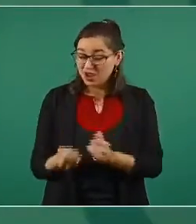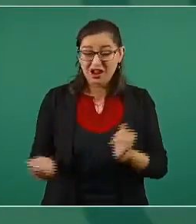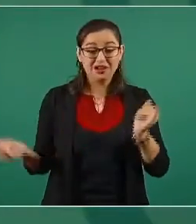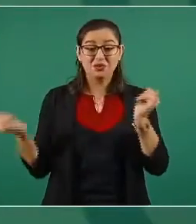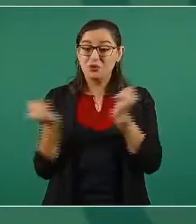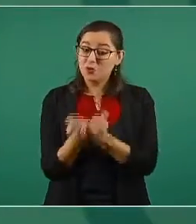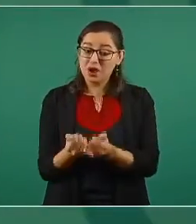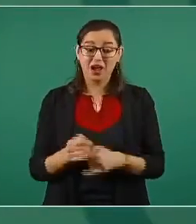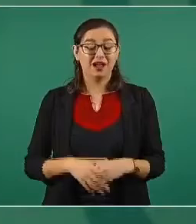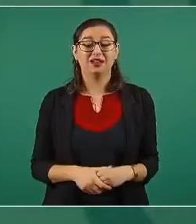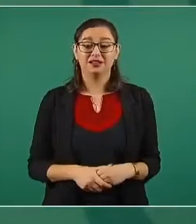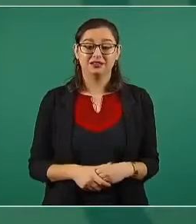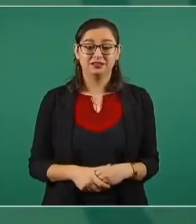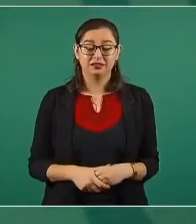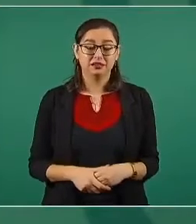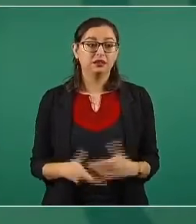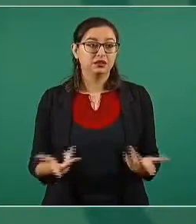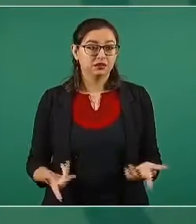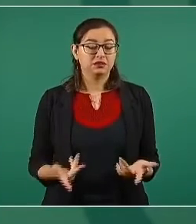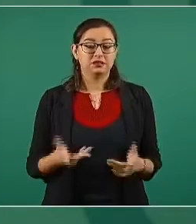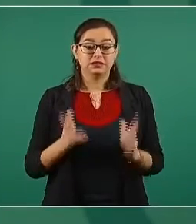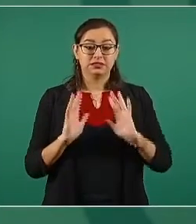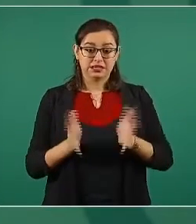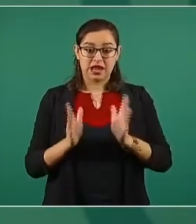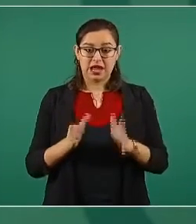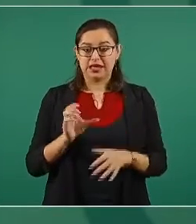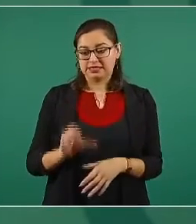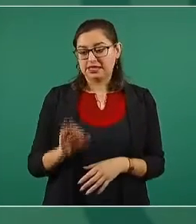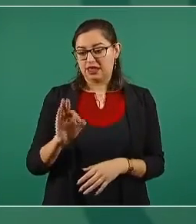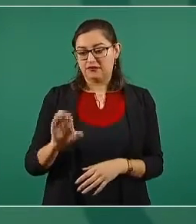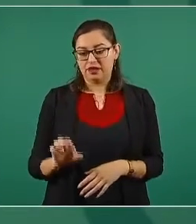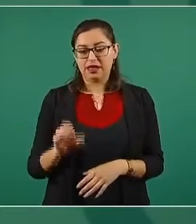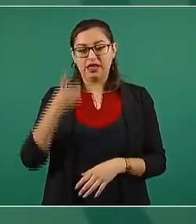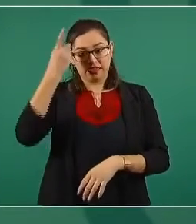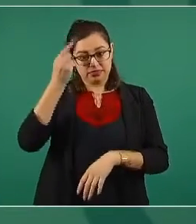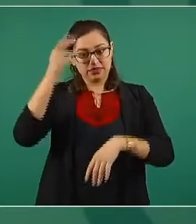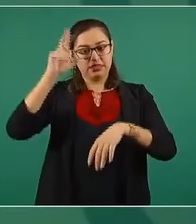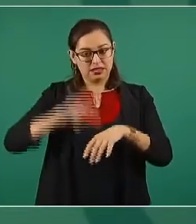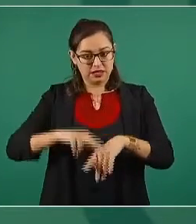lo está viendo el director de la Comisión Federal de Electricidad